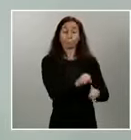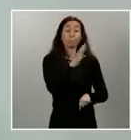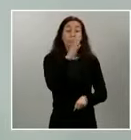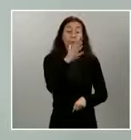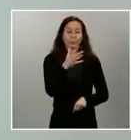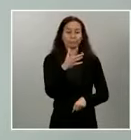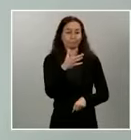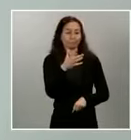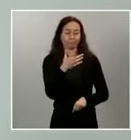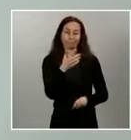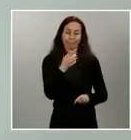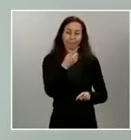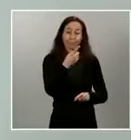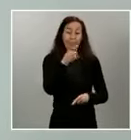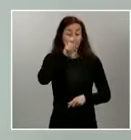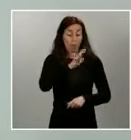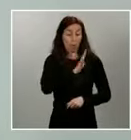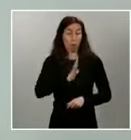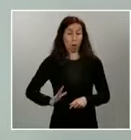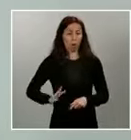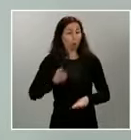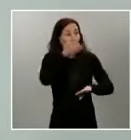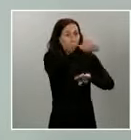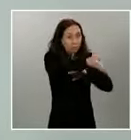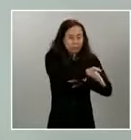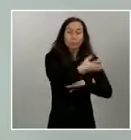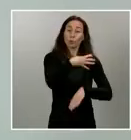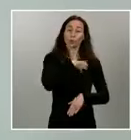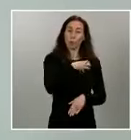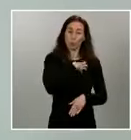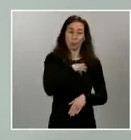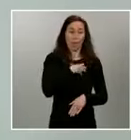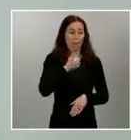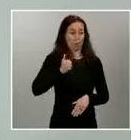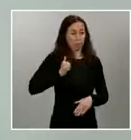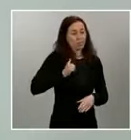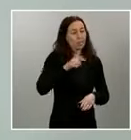estos días, no podían acudir para comprobar el estado de las mismas.